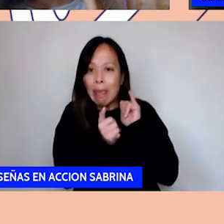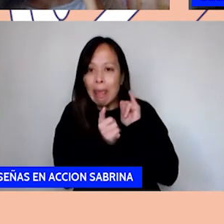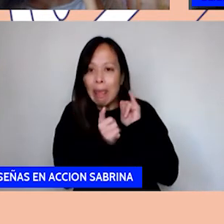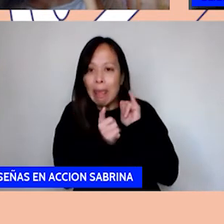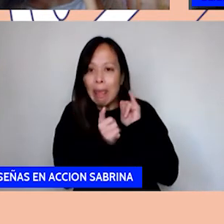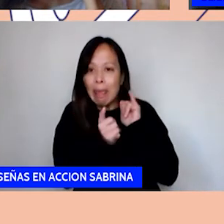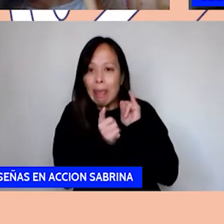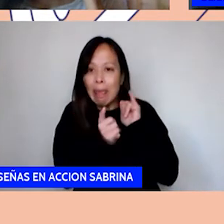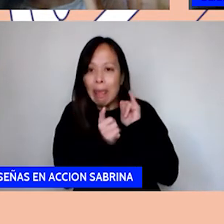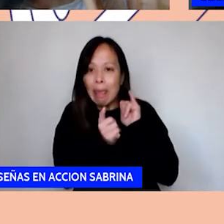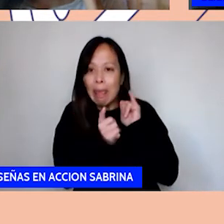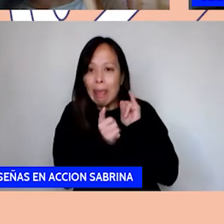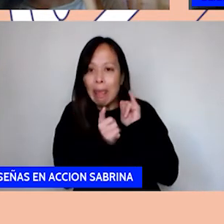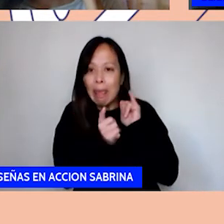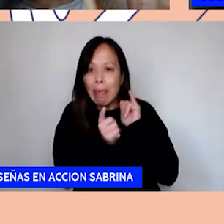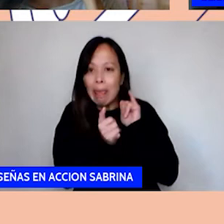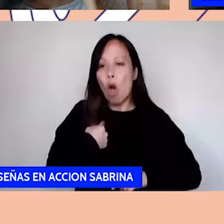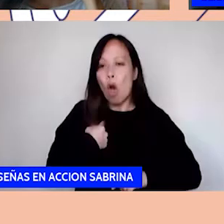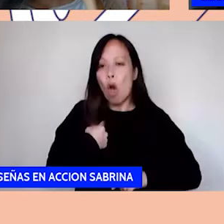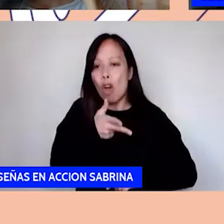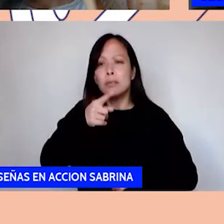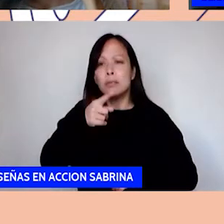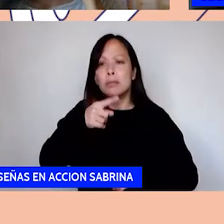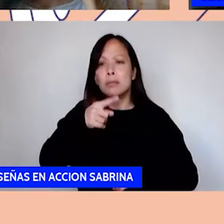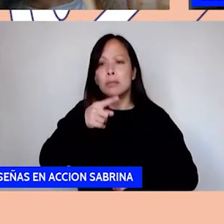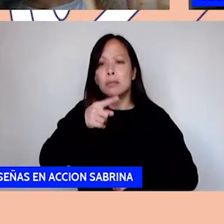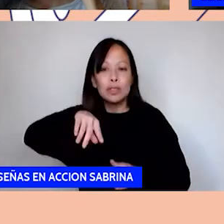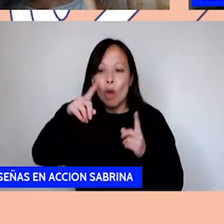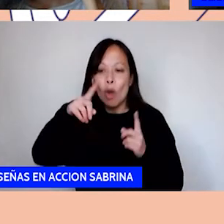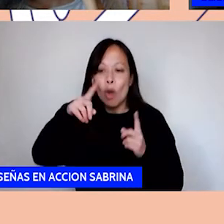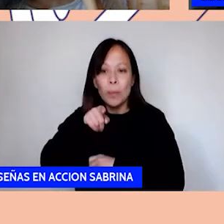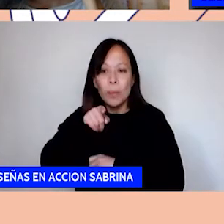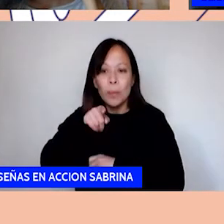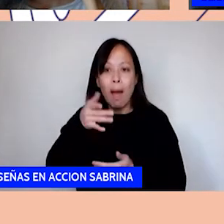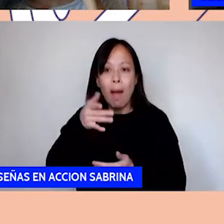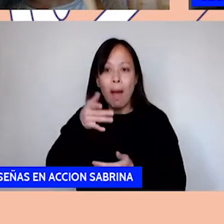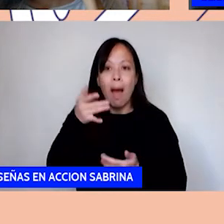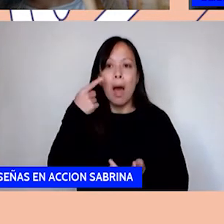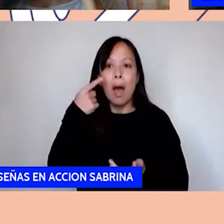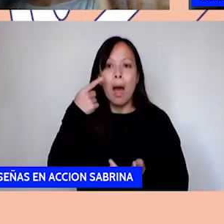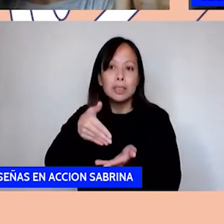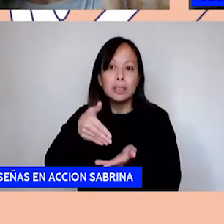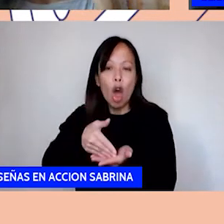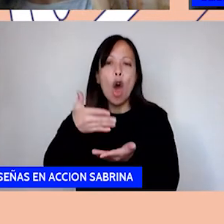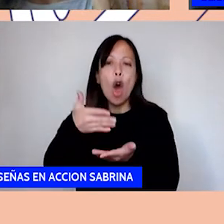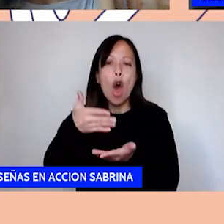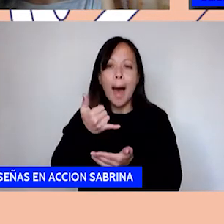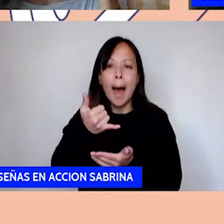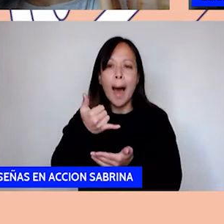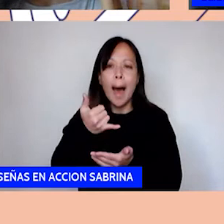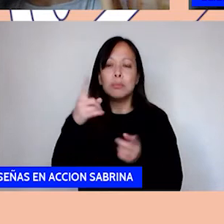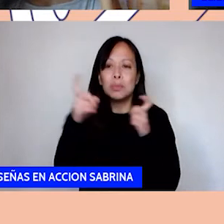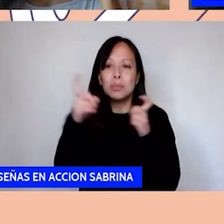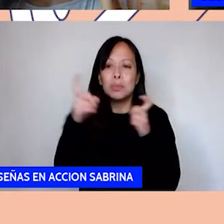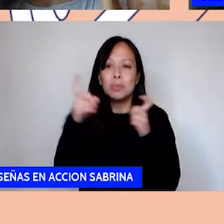un millón como tú que lo pasaron, ¿no? Exacto. Entonces, realmente la comunidad te ayuda a superar esos ambientes tóxicos.